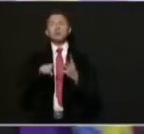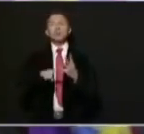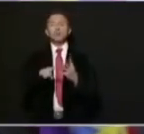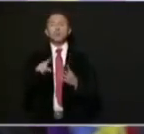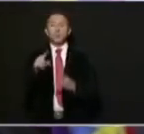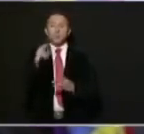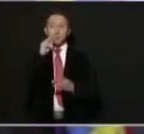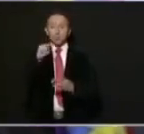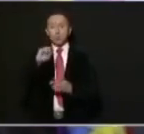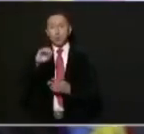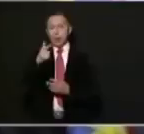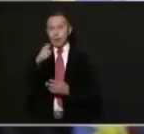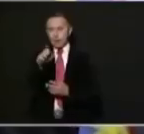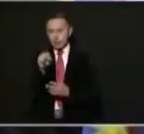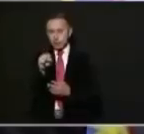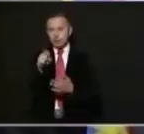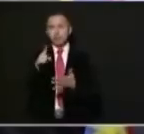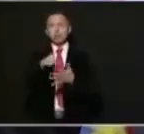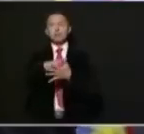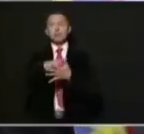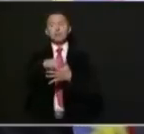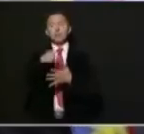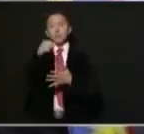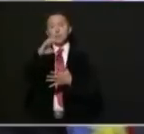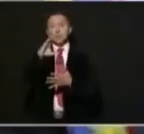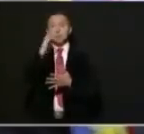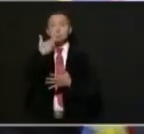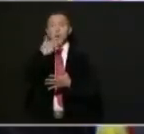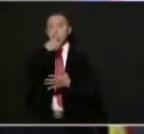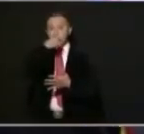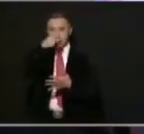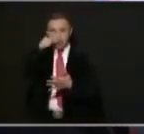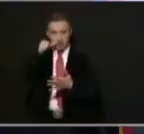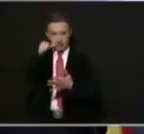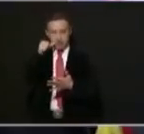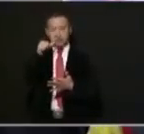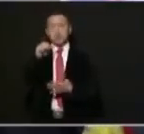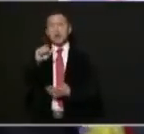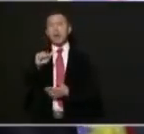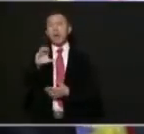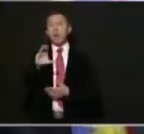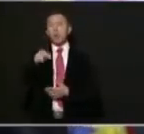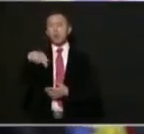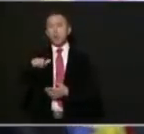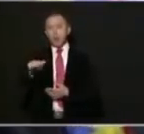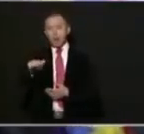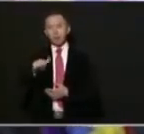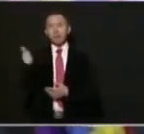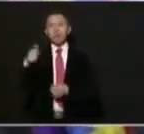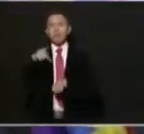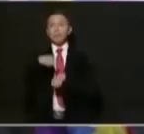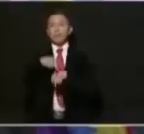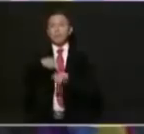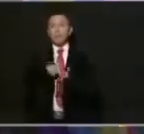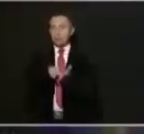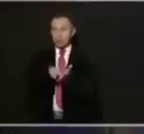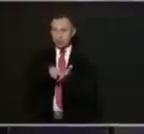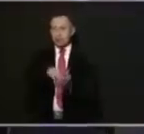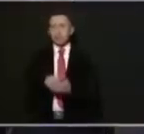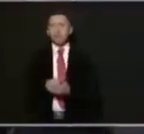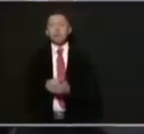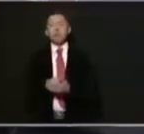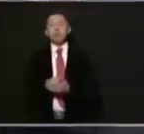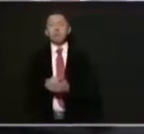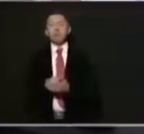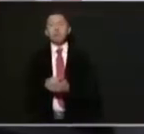Nogales, Ciudad Juárez, Acuña, Piedras Negras, Nuevo